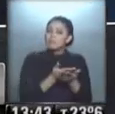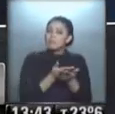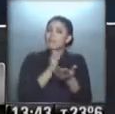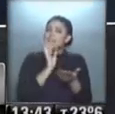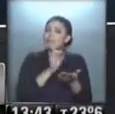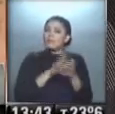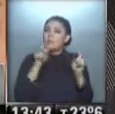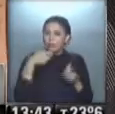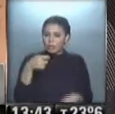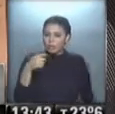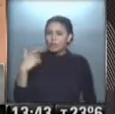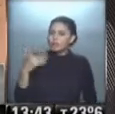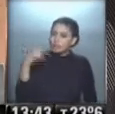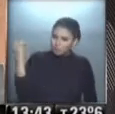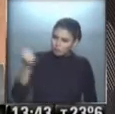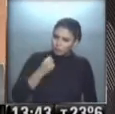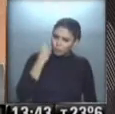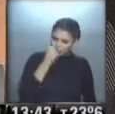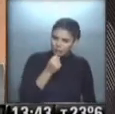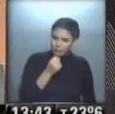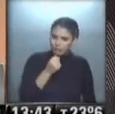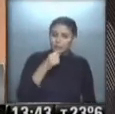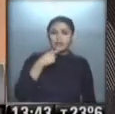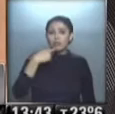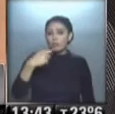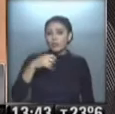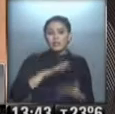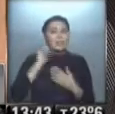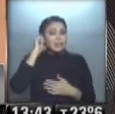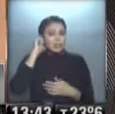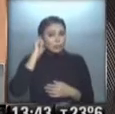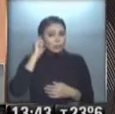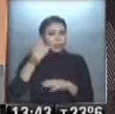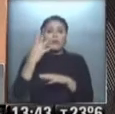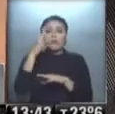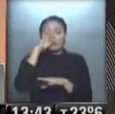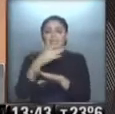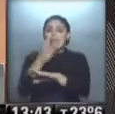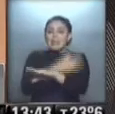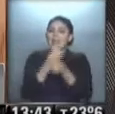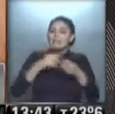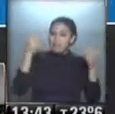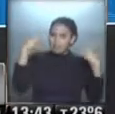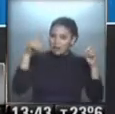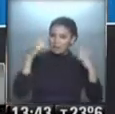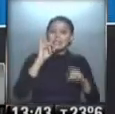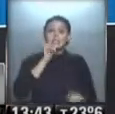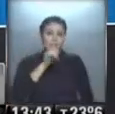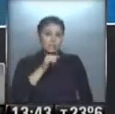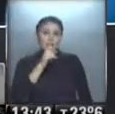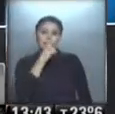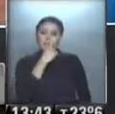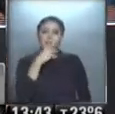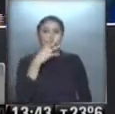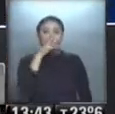previendo el tema jubilatorio con lo cual es importante antes de jubilarse de la edad de jubilarse cuatro meses antes arrancar el trámite arranca otro o si no